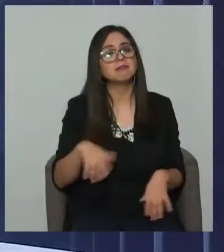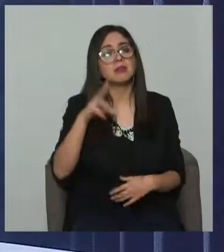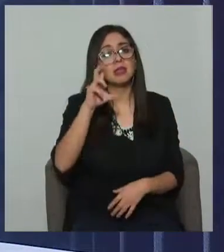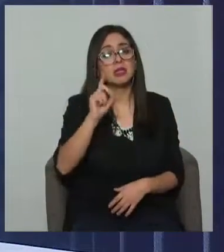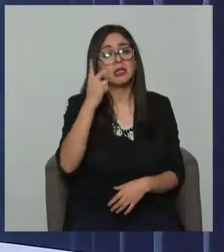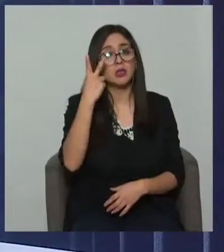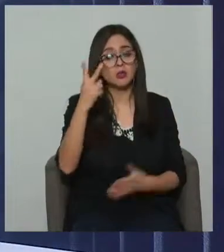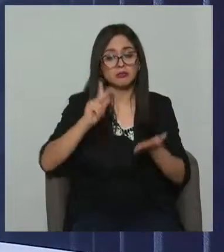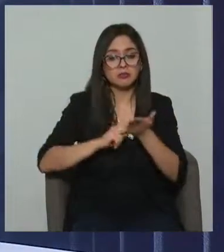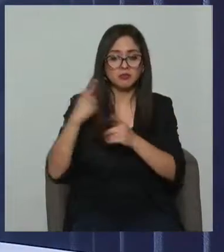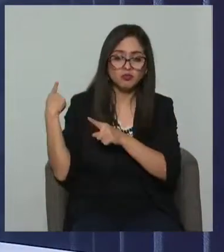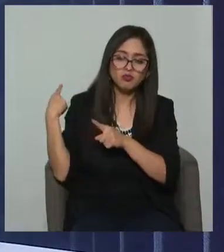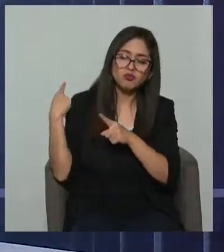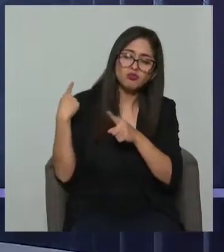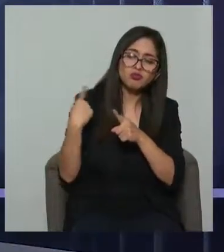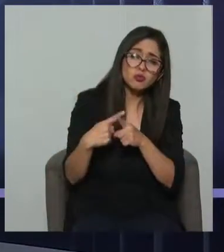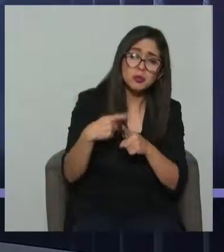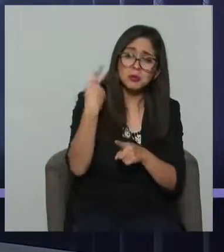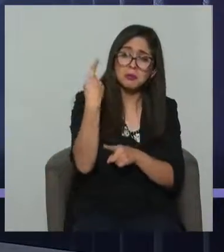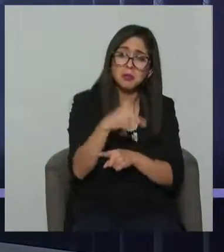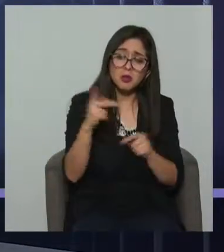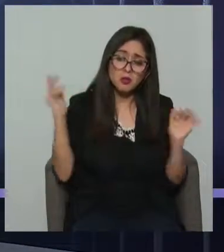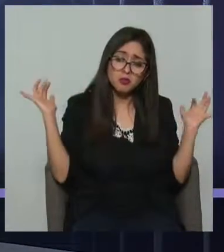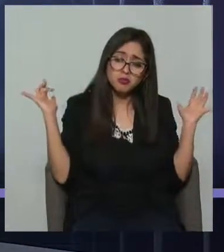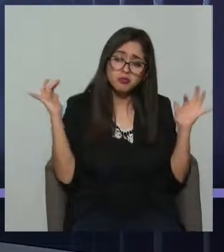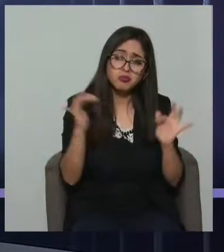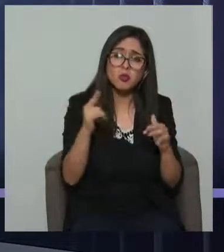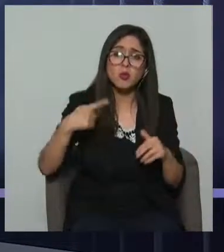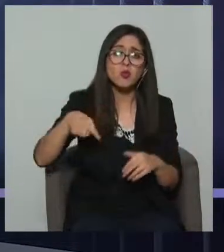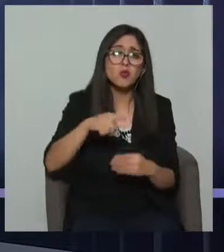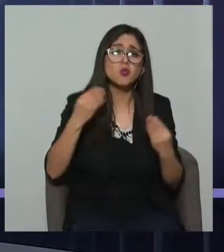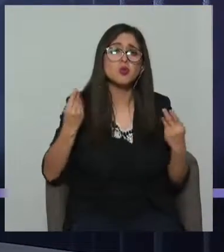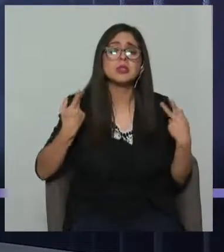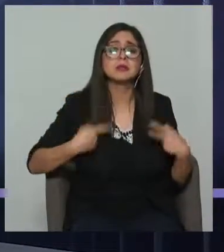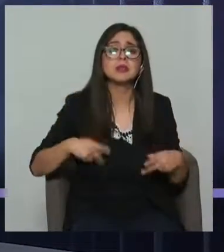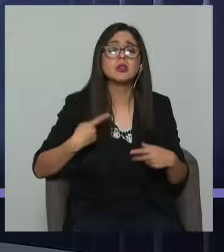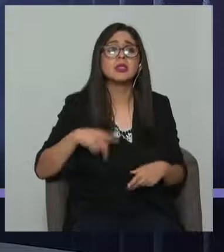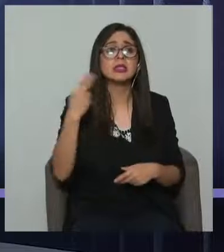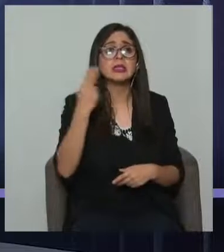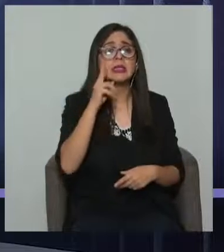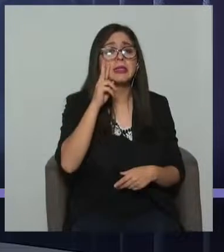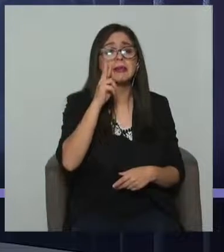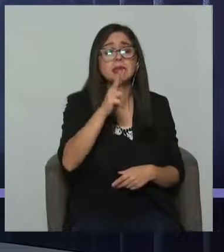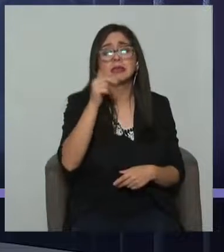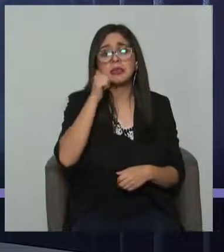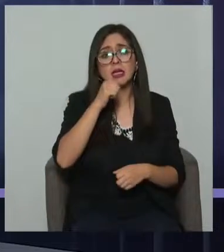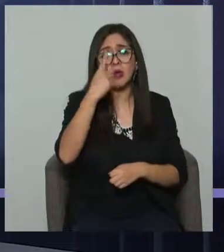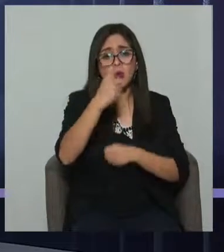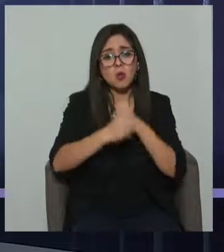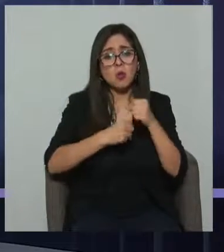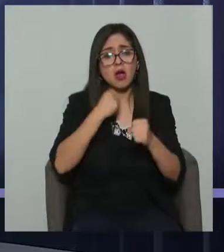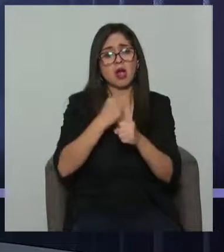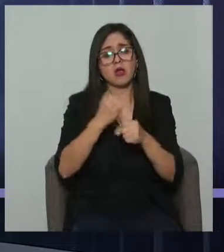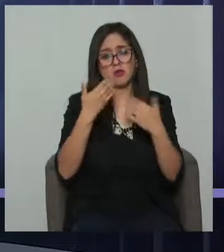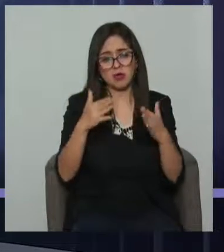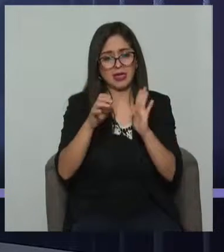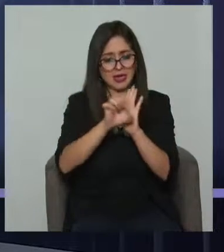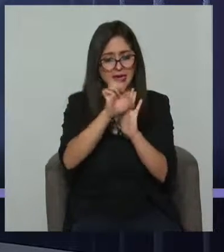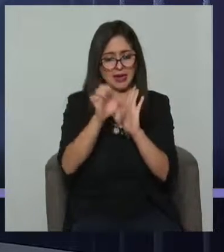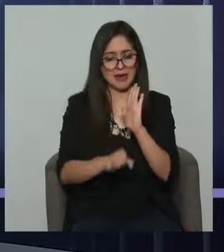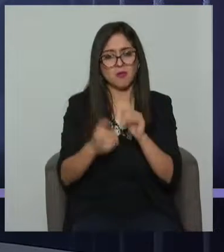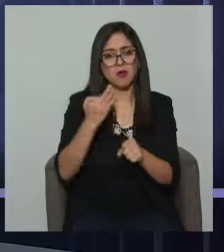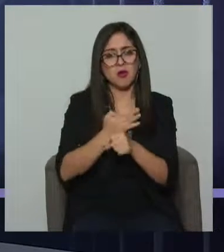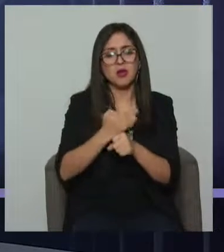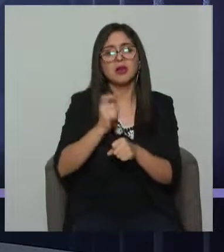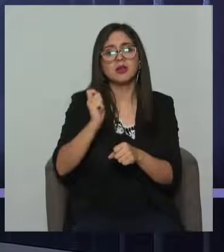sumamente importante, uno de los eventos más esperados, como bien comentas, que abre cada año. Y bueno, mira, tan solo el día de hoy se presenta